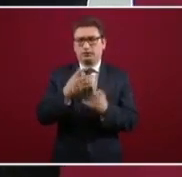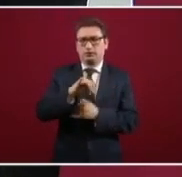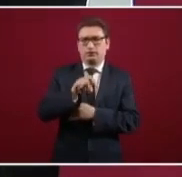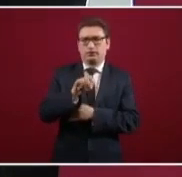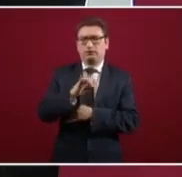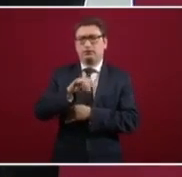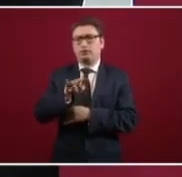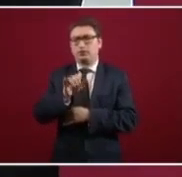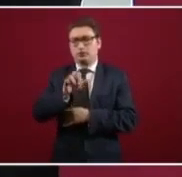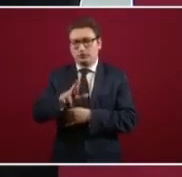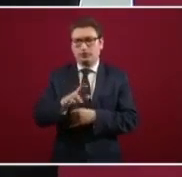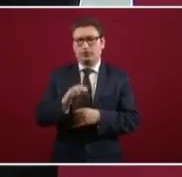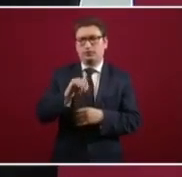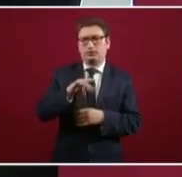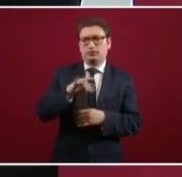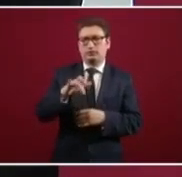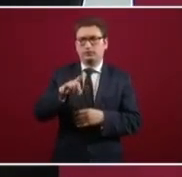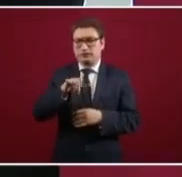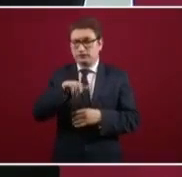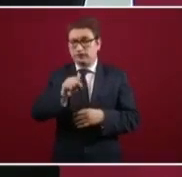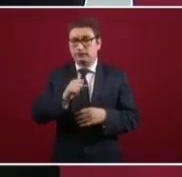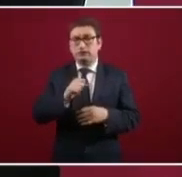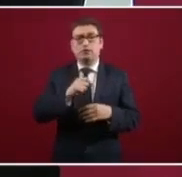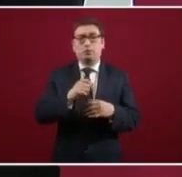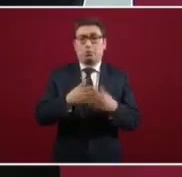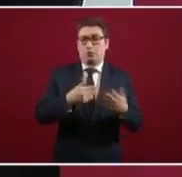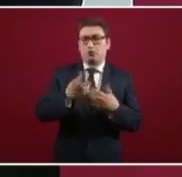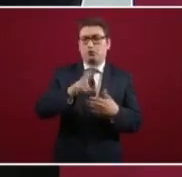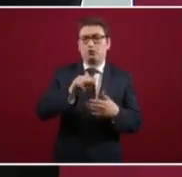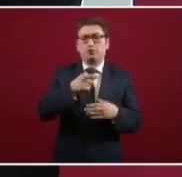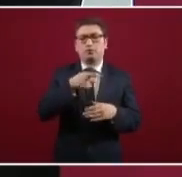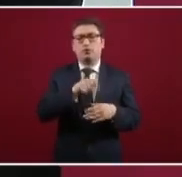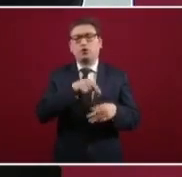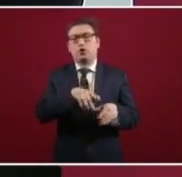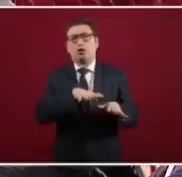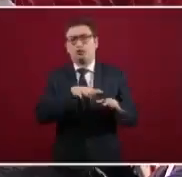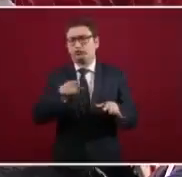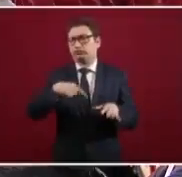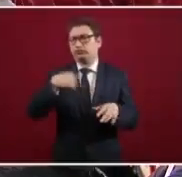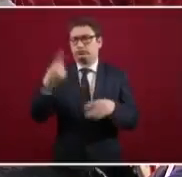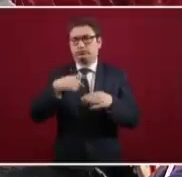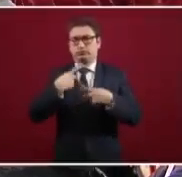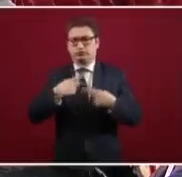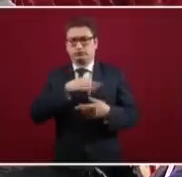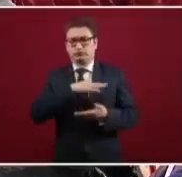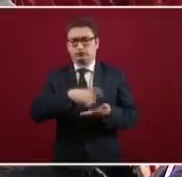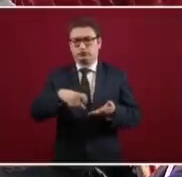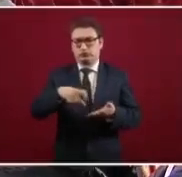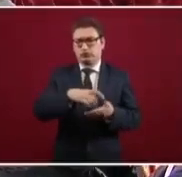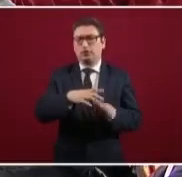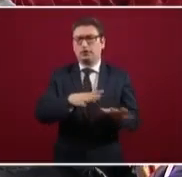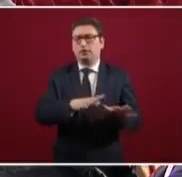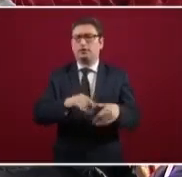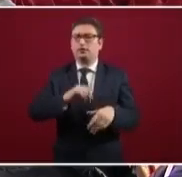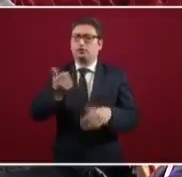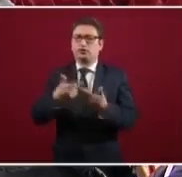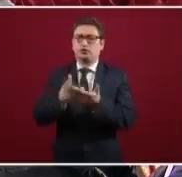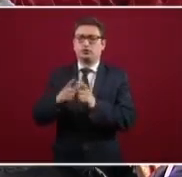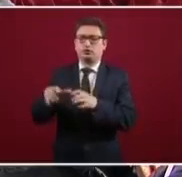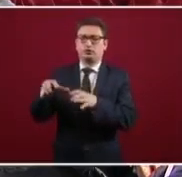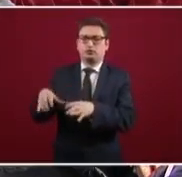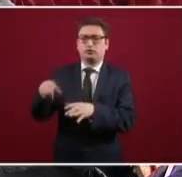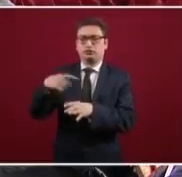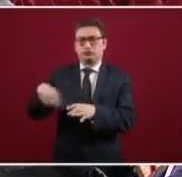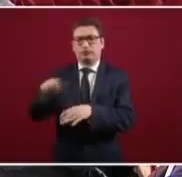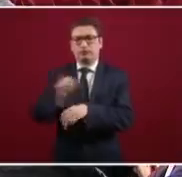mercedes no son tan recientes el modelo pero son atractivos para coleccionistas y tenemos otro segundo bloque que